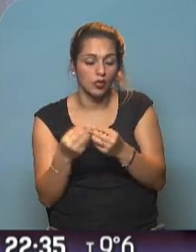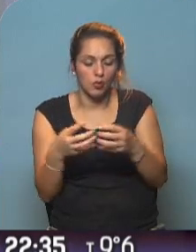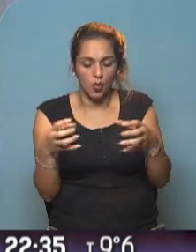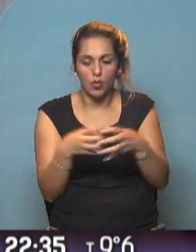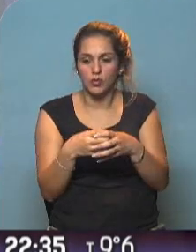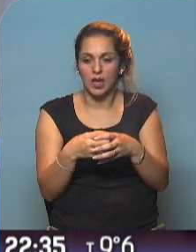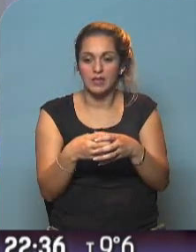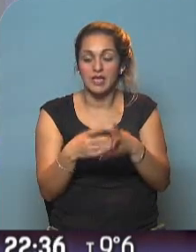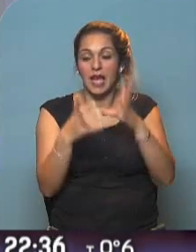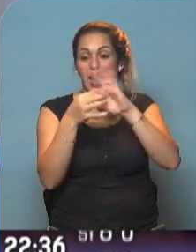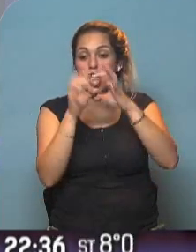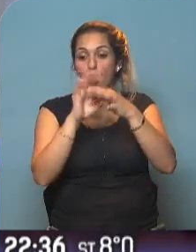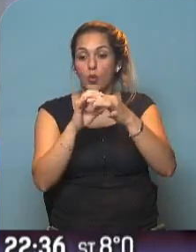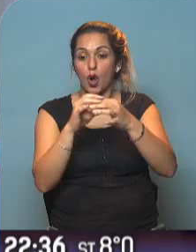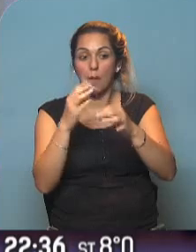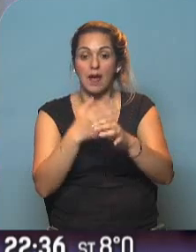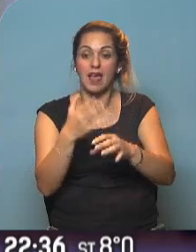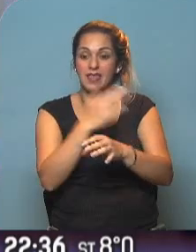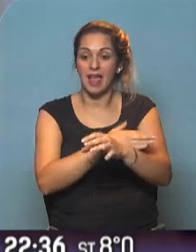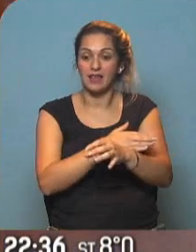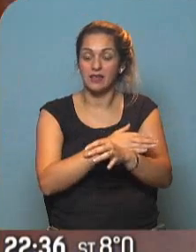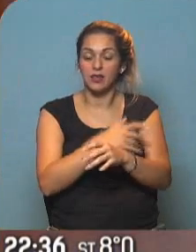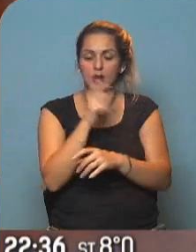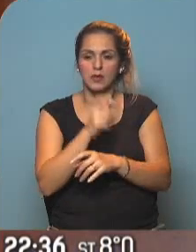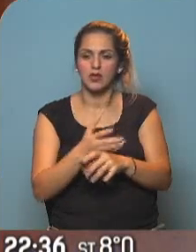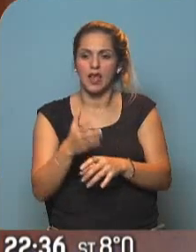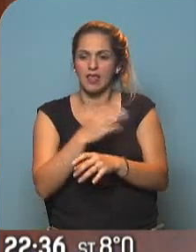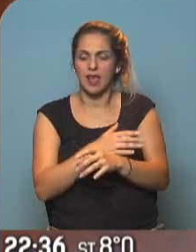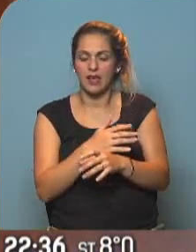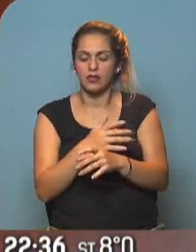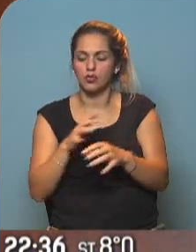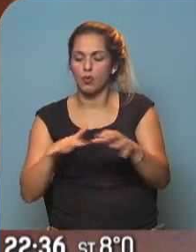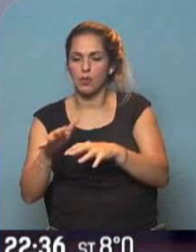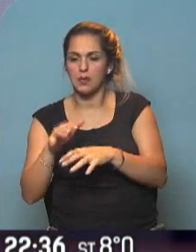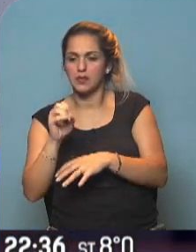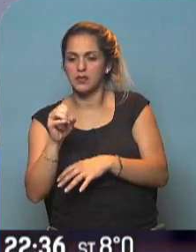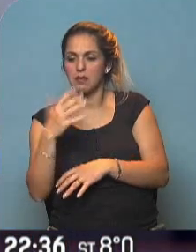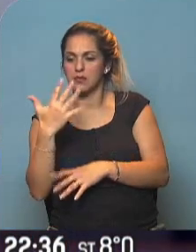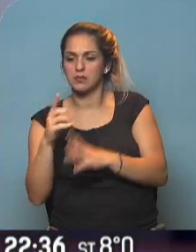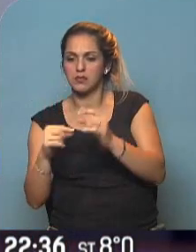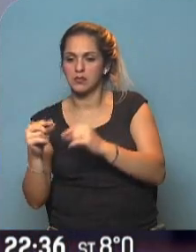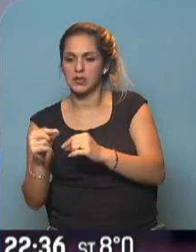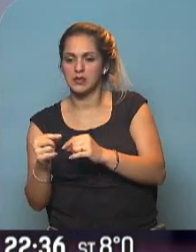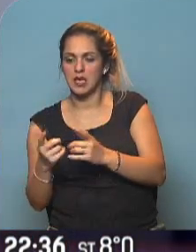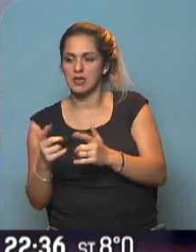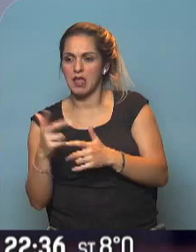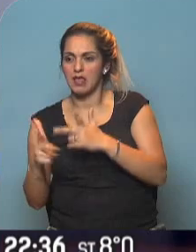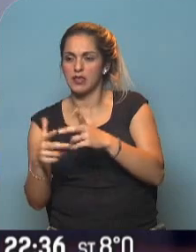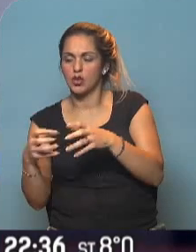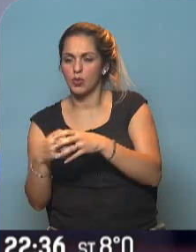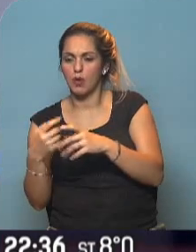el anti-europeo con el anti-inmigrante? Un movimiento 5 estrellas que ni siquiera se define como partido político. Es